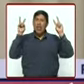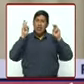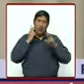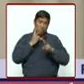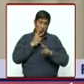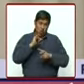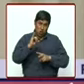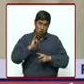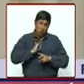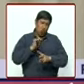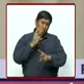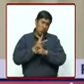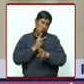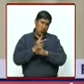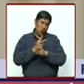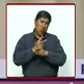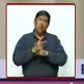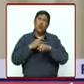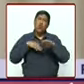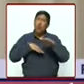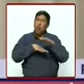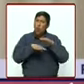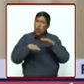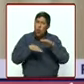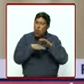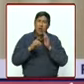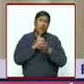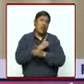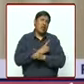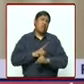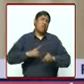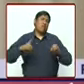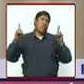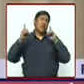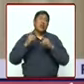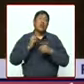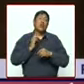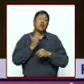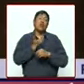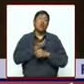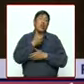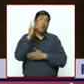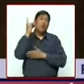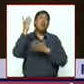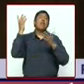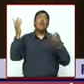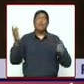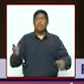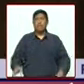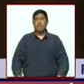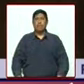precautelaré los principios democráticos sobre los que se funda nuestra patria.